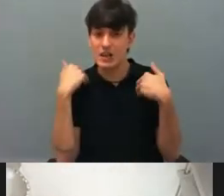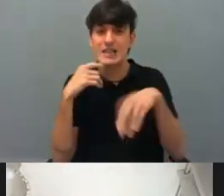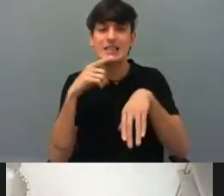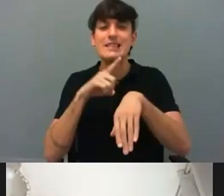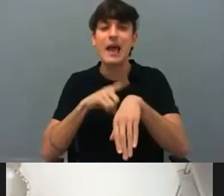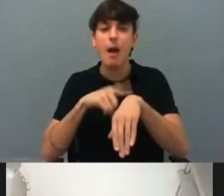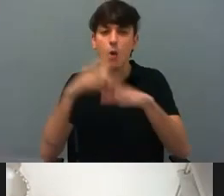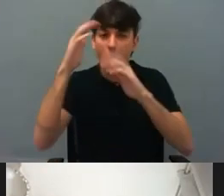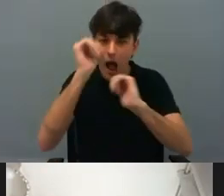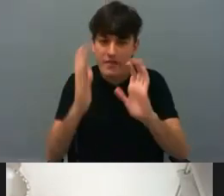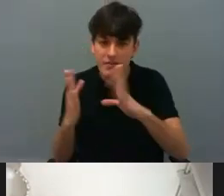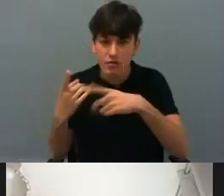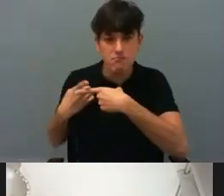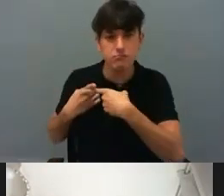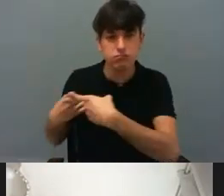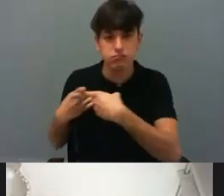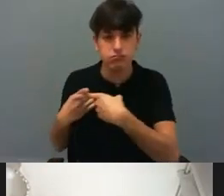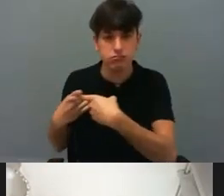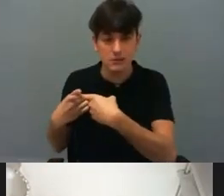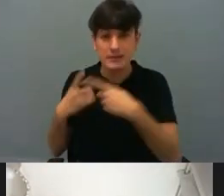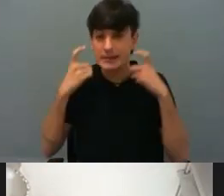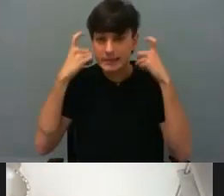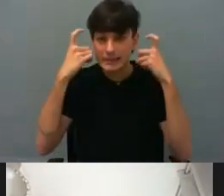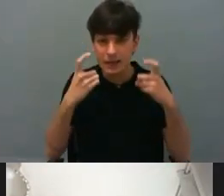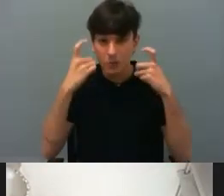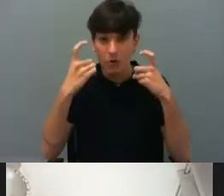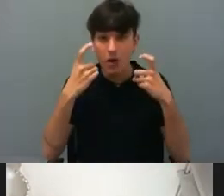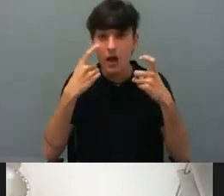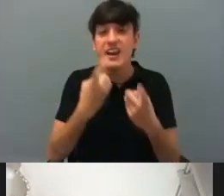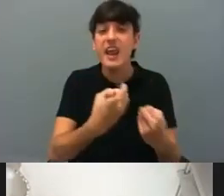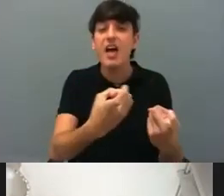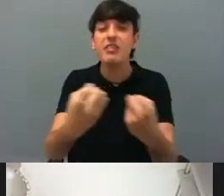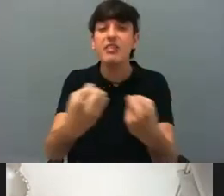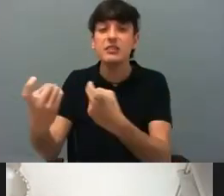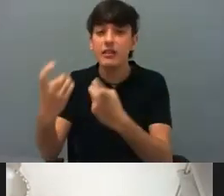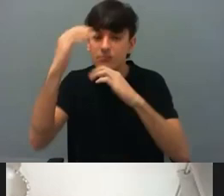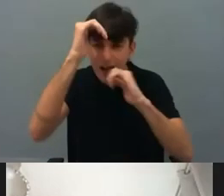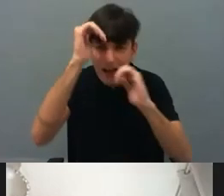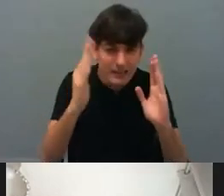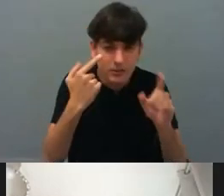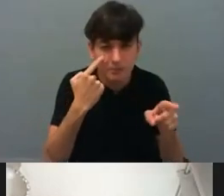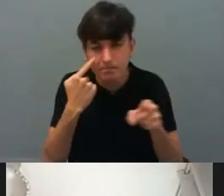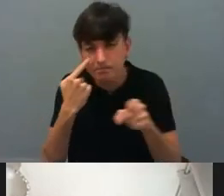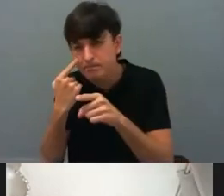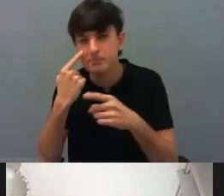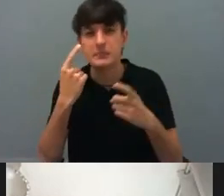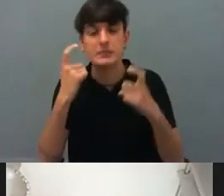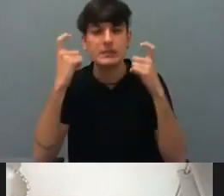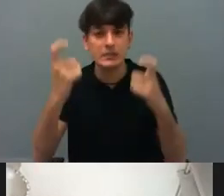atenciones. Hemos procurado estar atentos a sus necesidades. ¿Lo hemos hecho